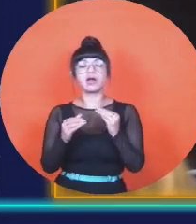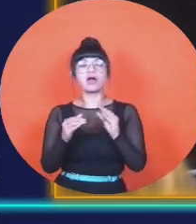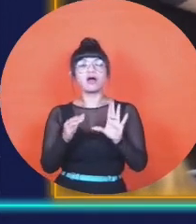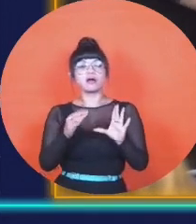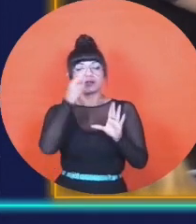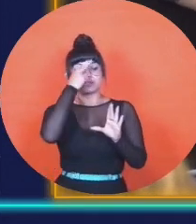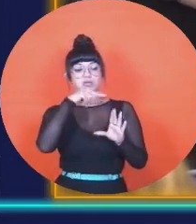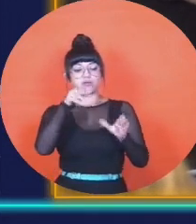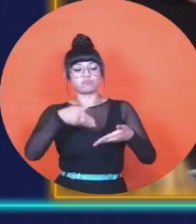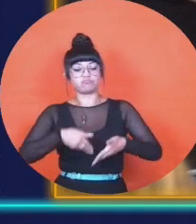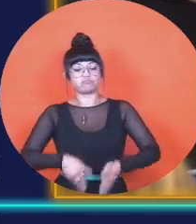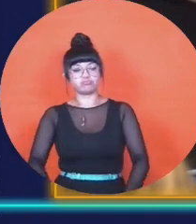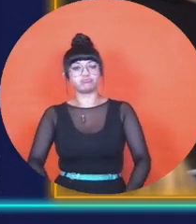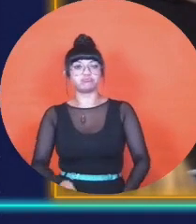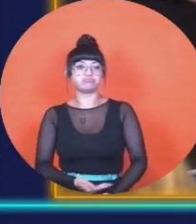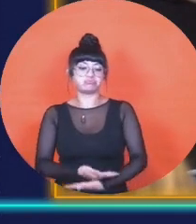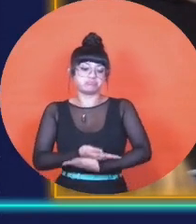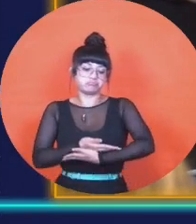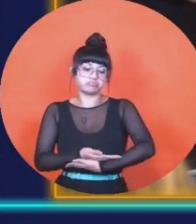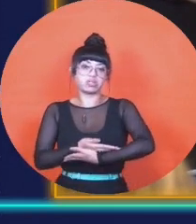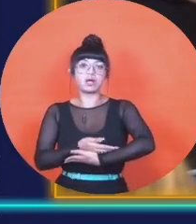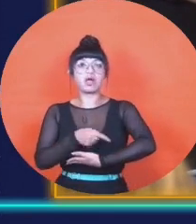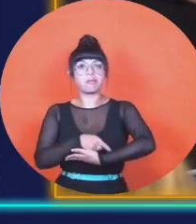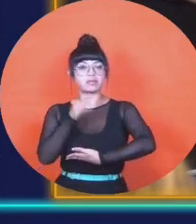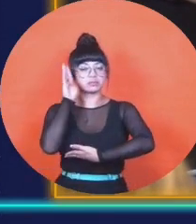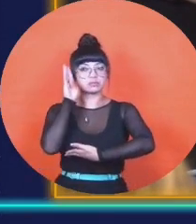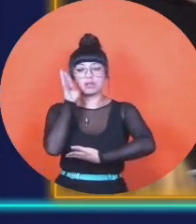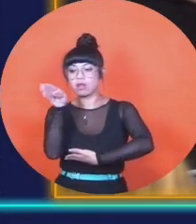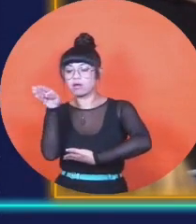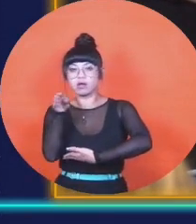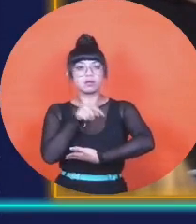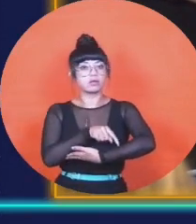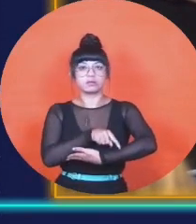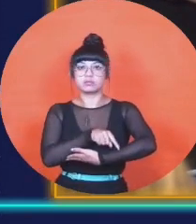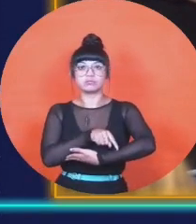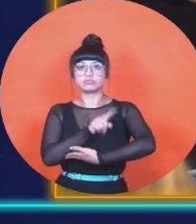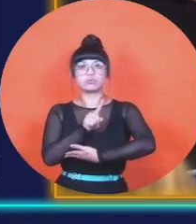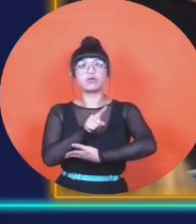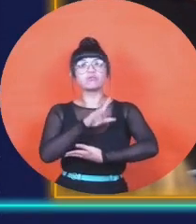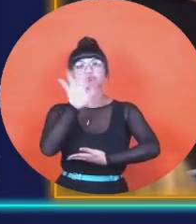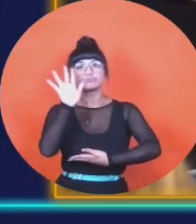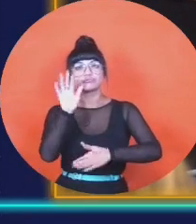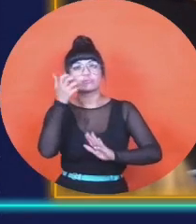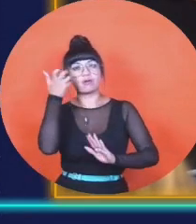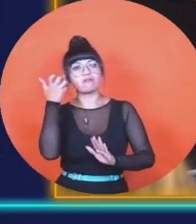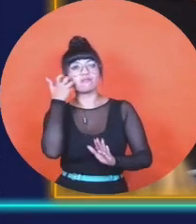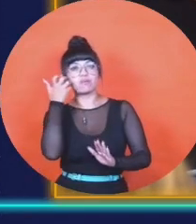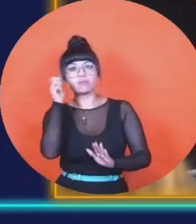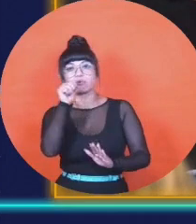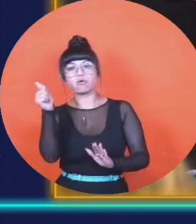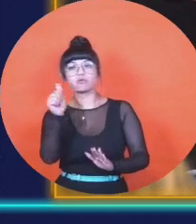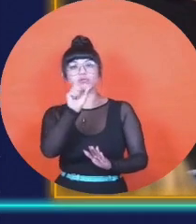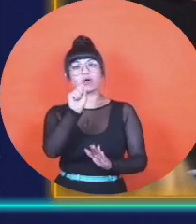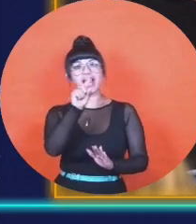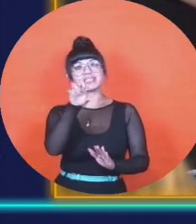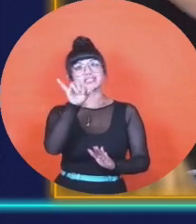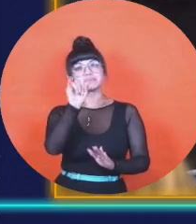que tenía supuestamente déficit de atención y resulta que tenía síndrome de Asperger. Y resulta que en los